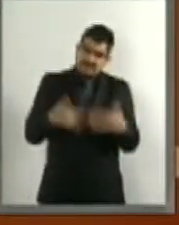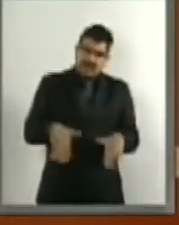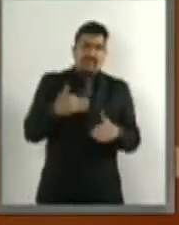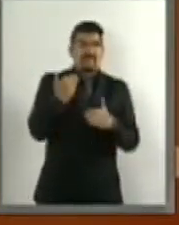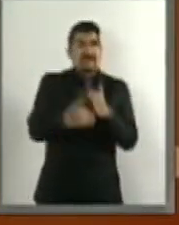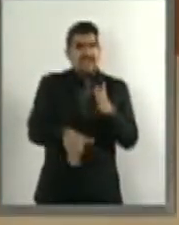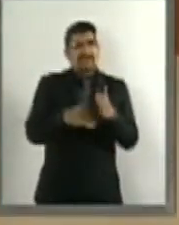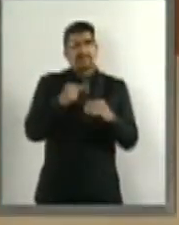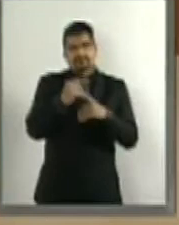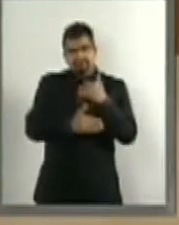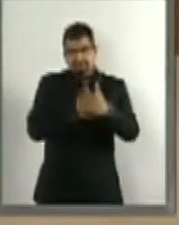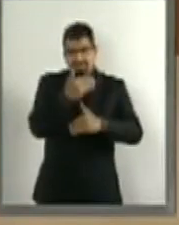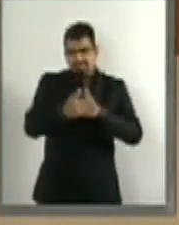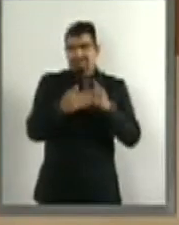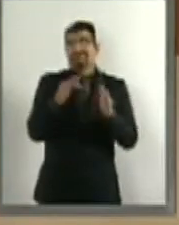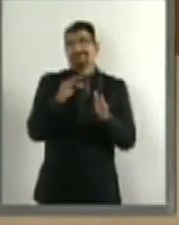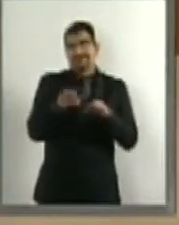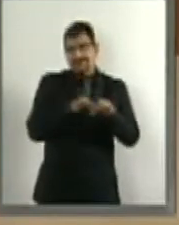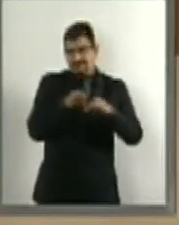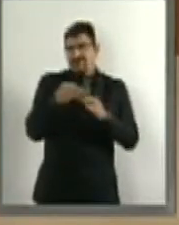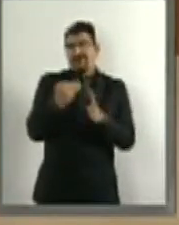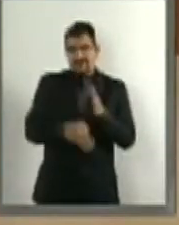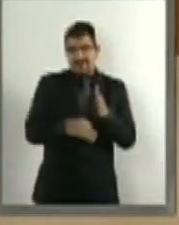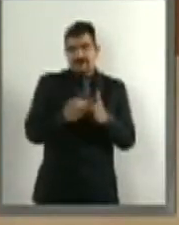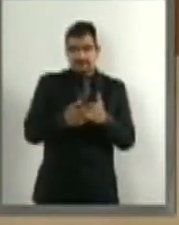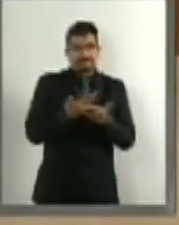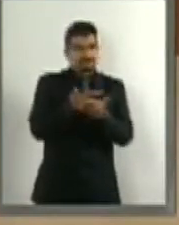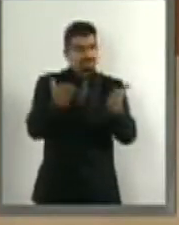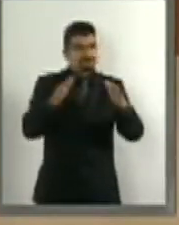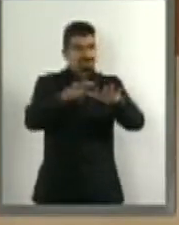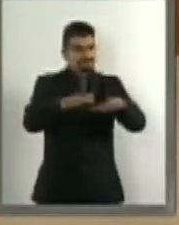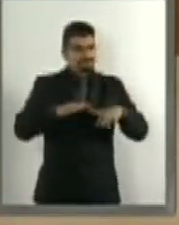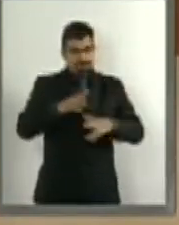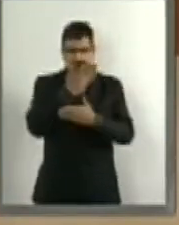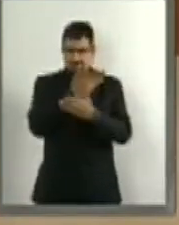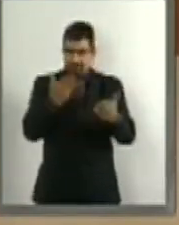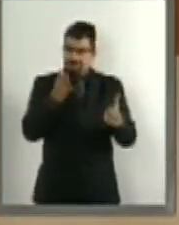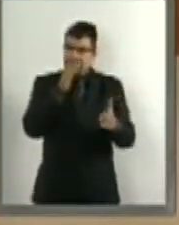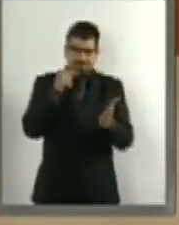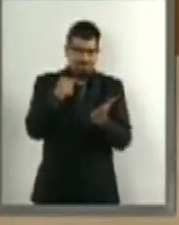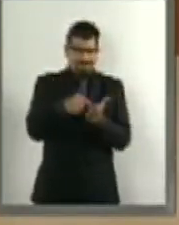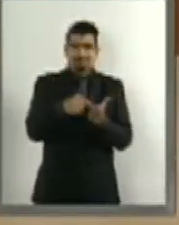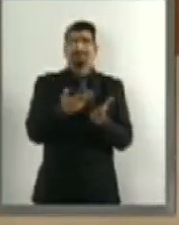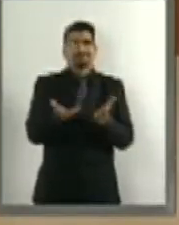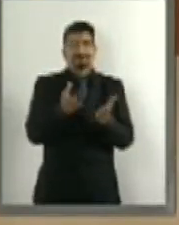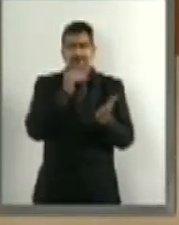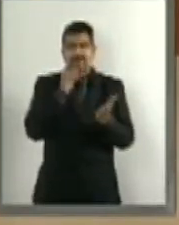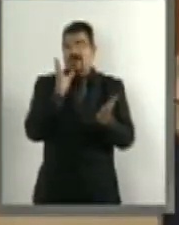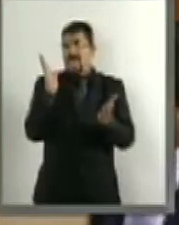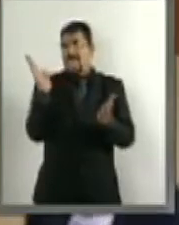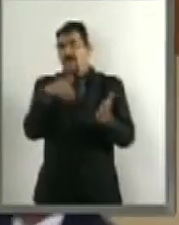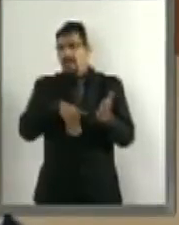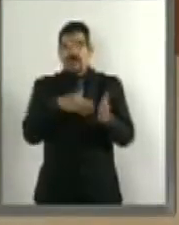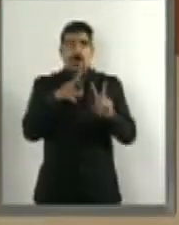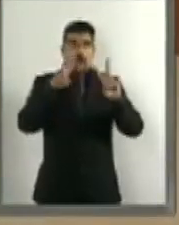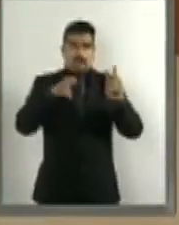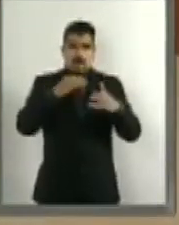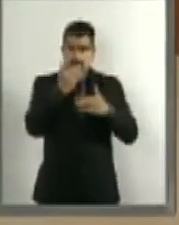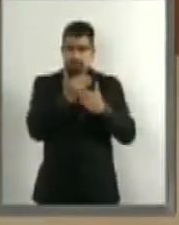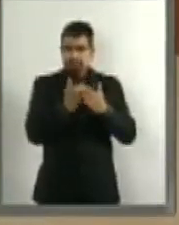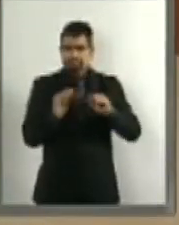por trabajar. Respetable Asamblea, no podemos permitir ni pasar por alto que este tema se